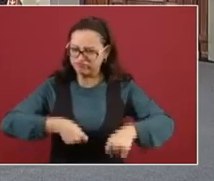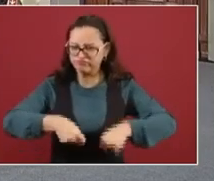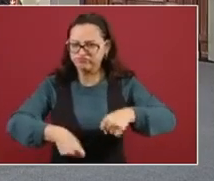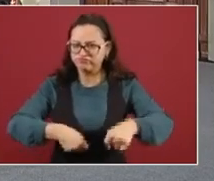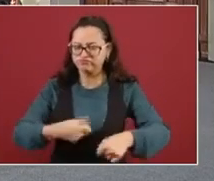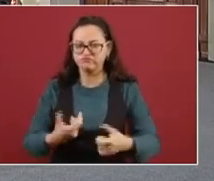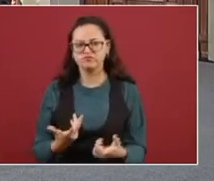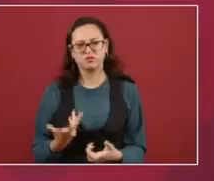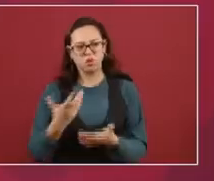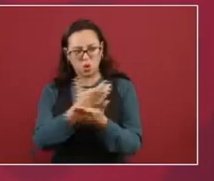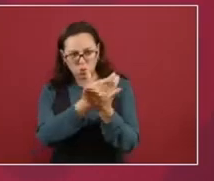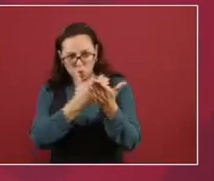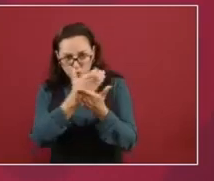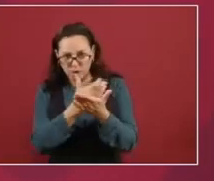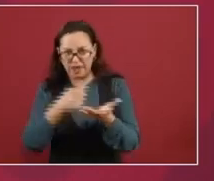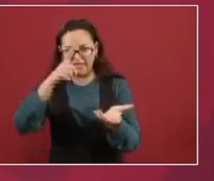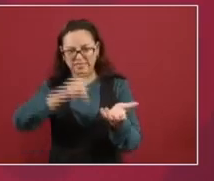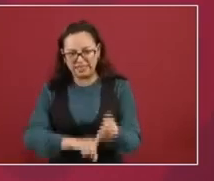reuma,